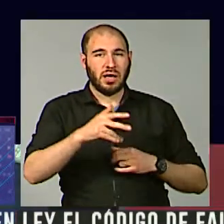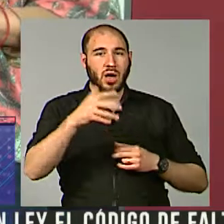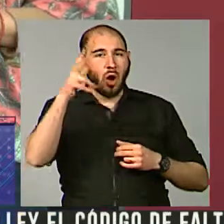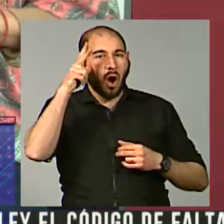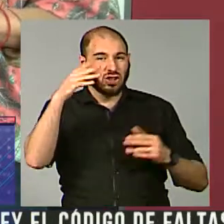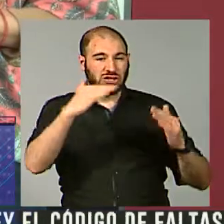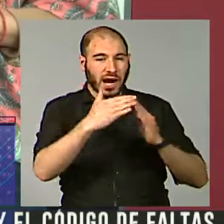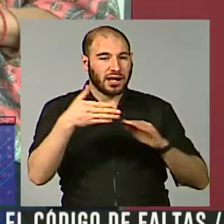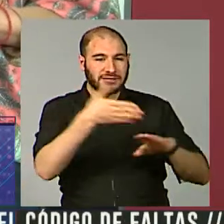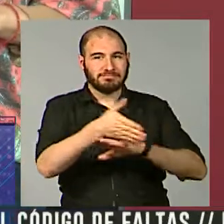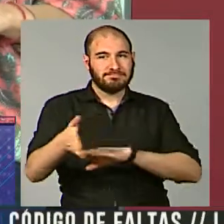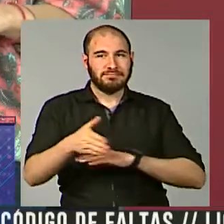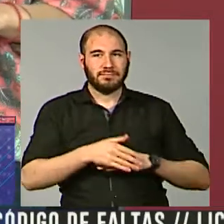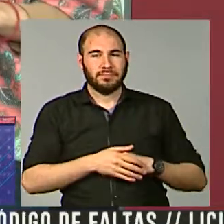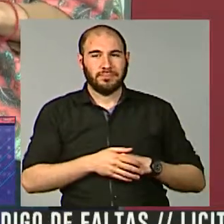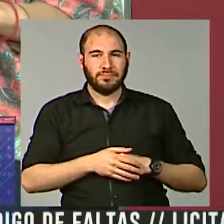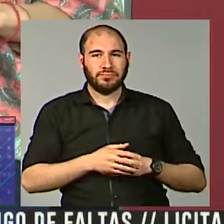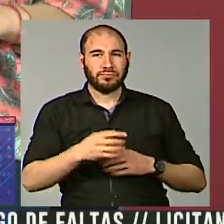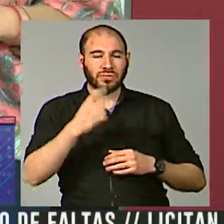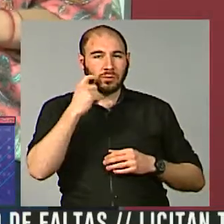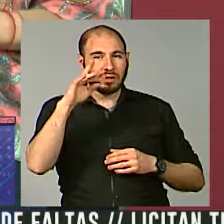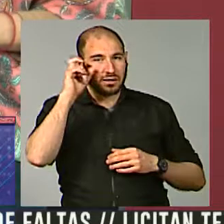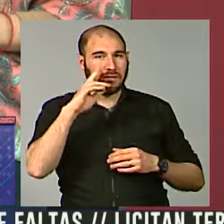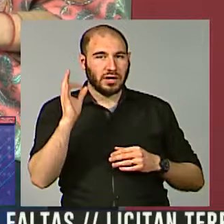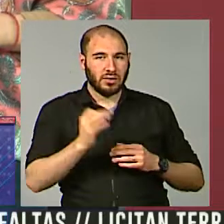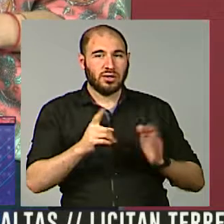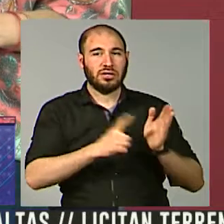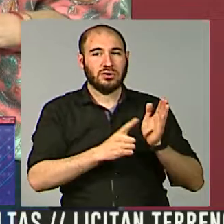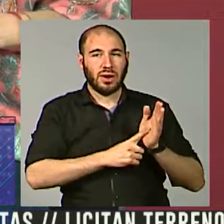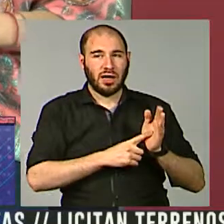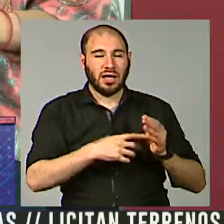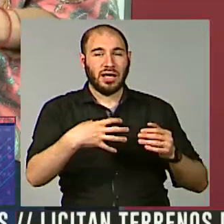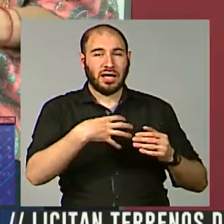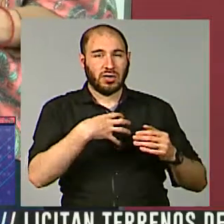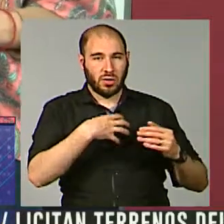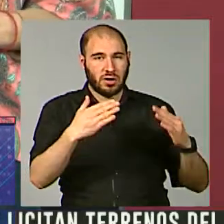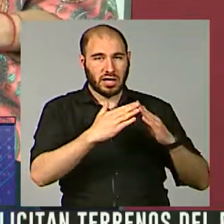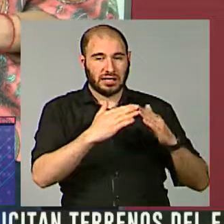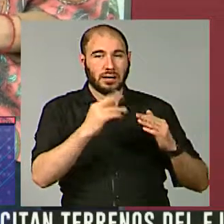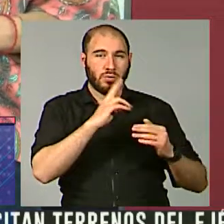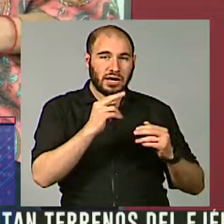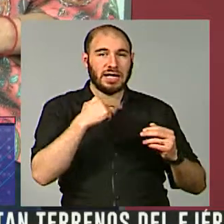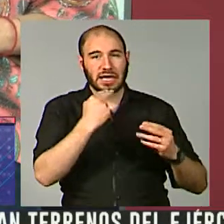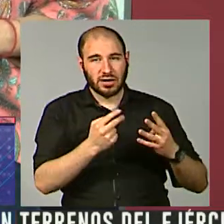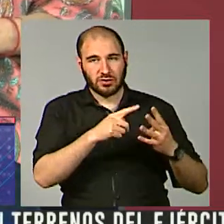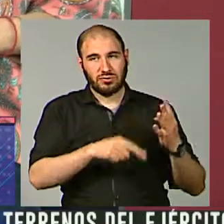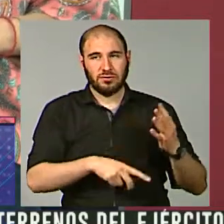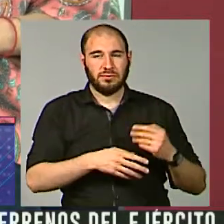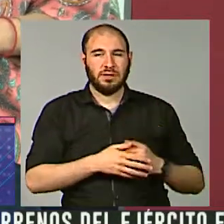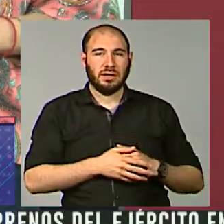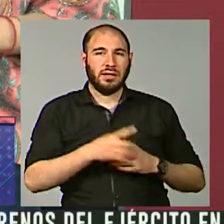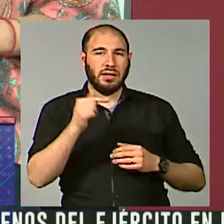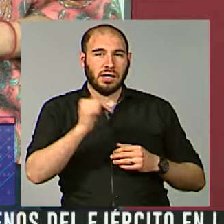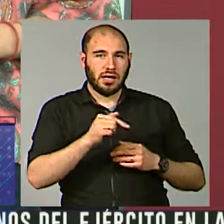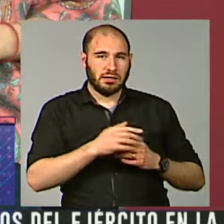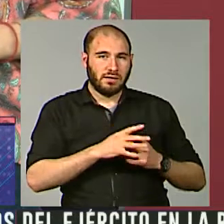propiedades las que fueron allanadas por parte de Julio Devido, titulares de las propiedades, la mujer, los hijos, y que de algún modo ya empiezan a,